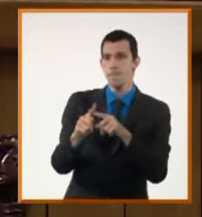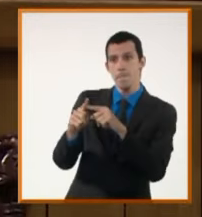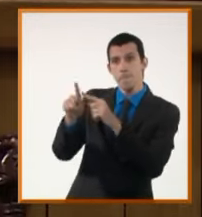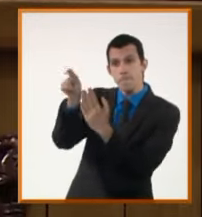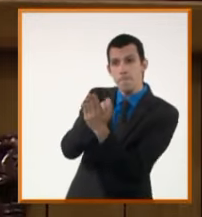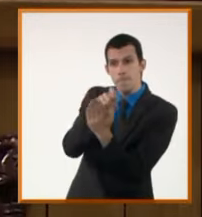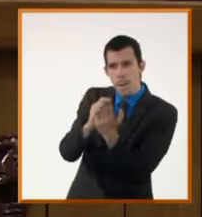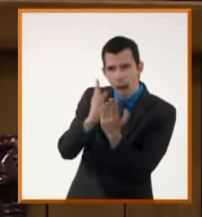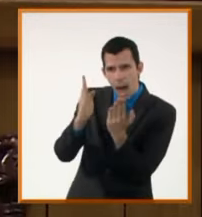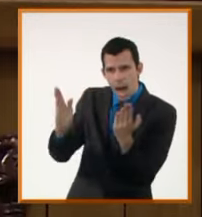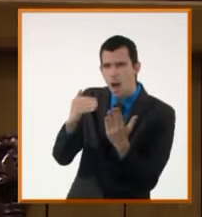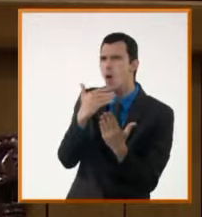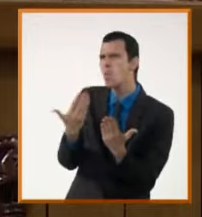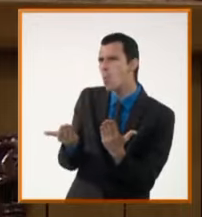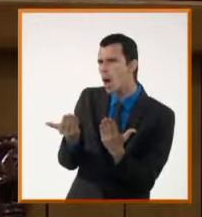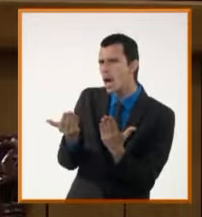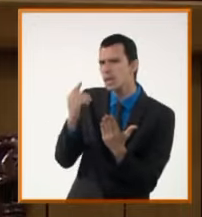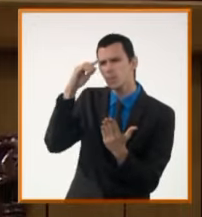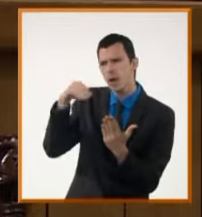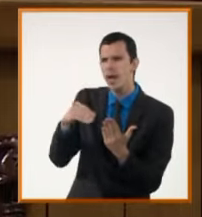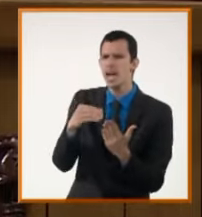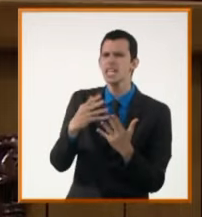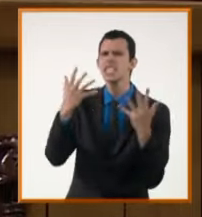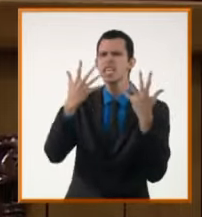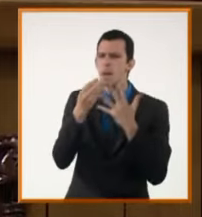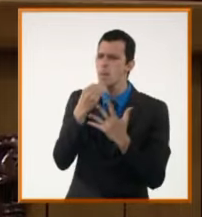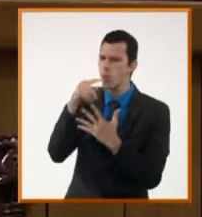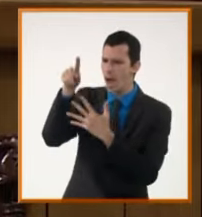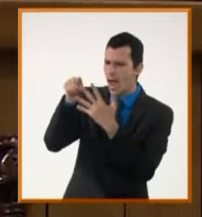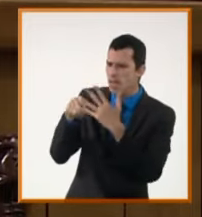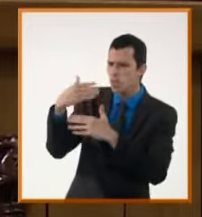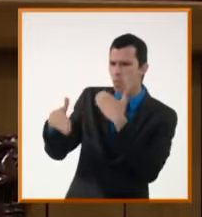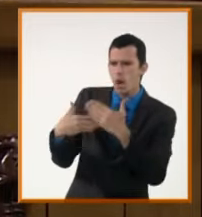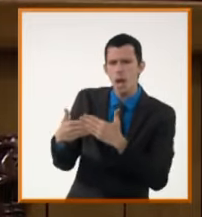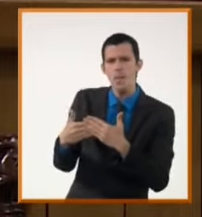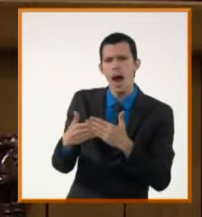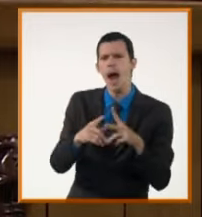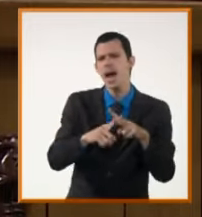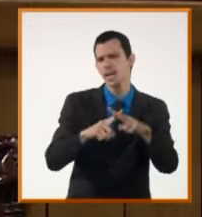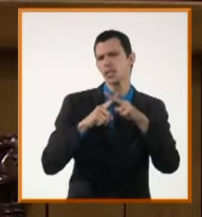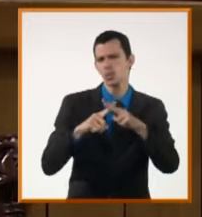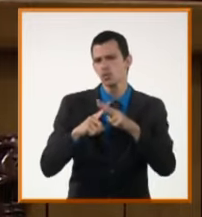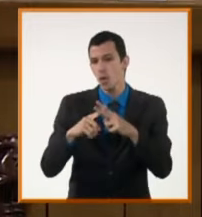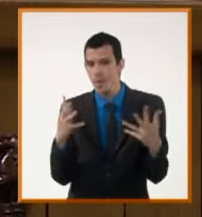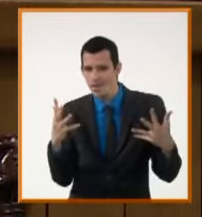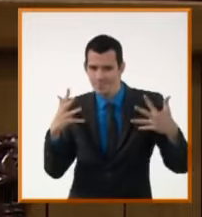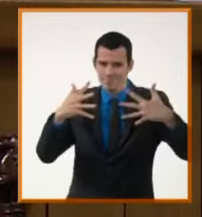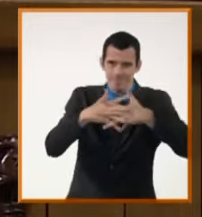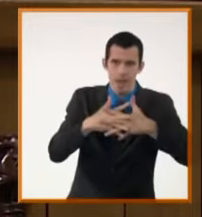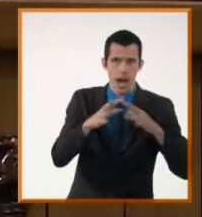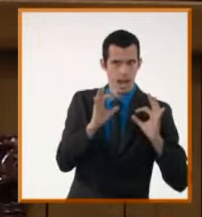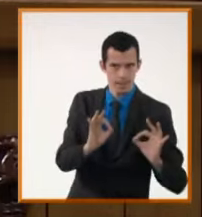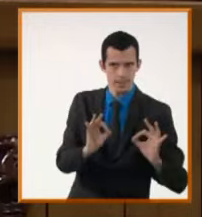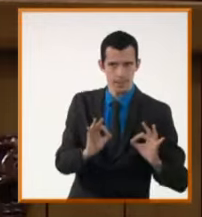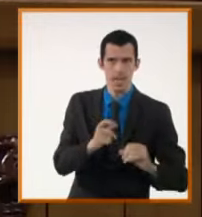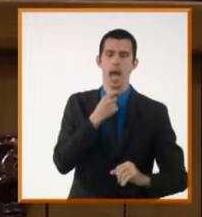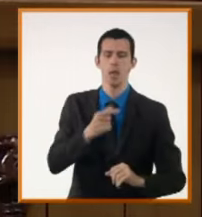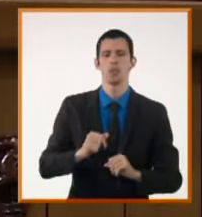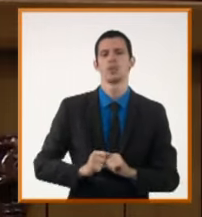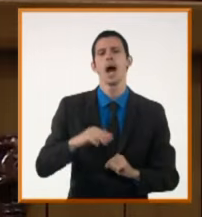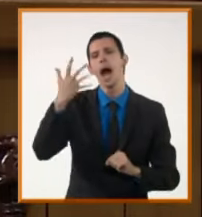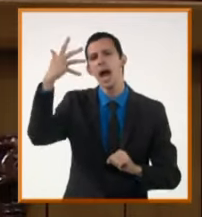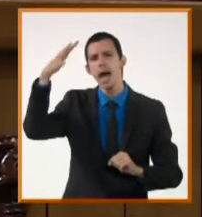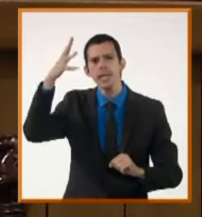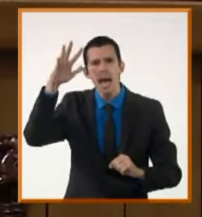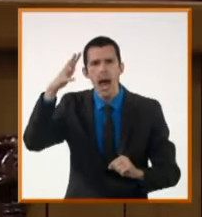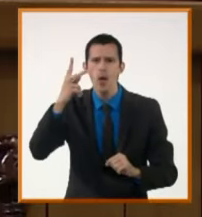tal aprobó en el municipio una inversión de tal tipo. El turismo va a hacer el año que viene una reparación. Es decir,